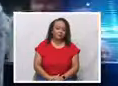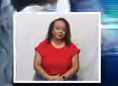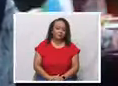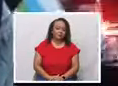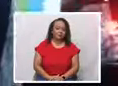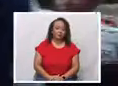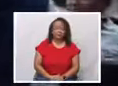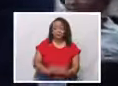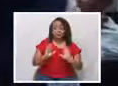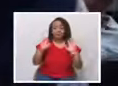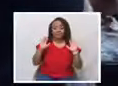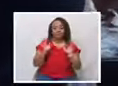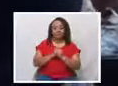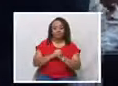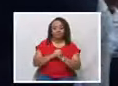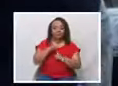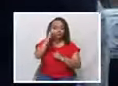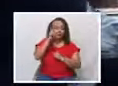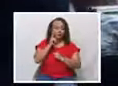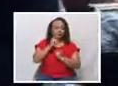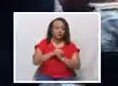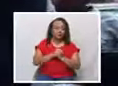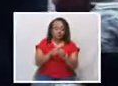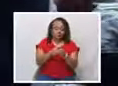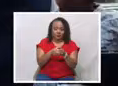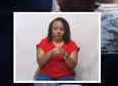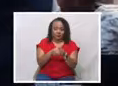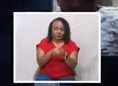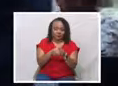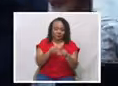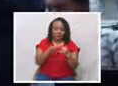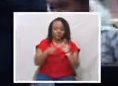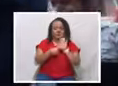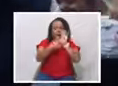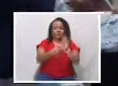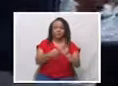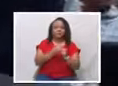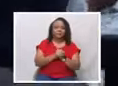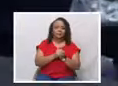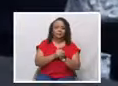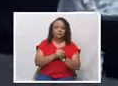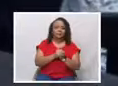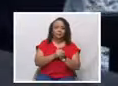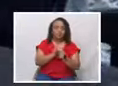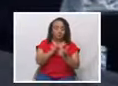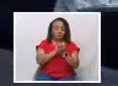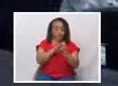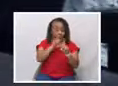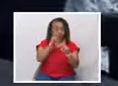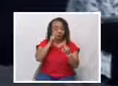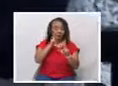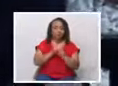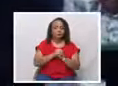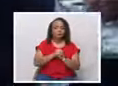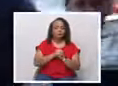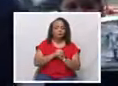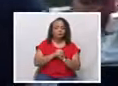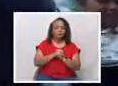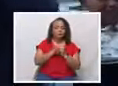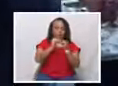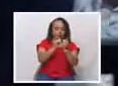Pues nada, Limón es pequeño, pero demostré que es una cuna de